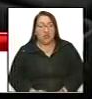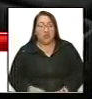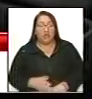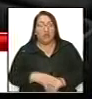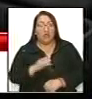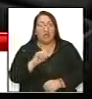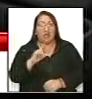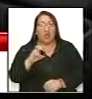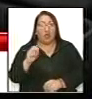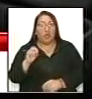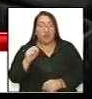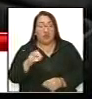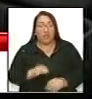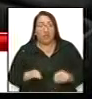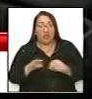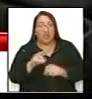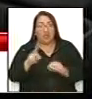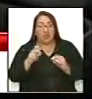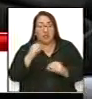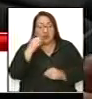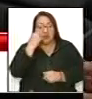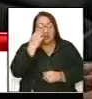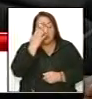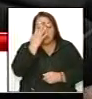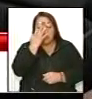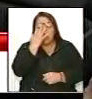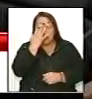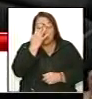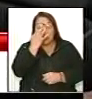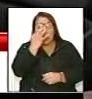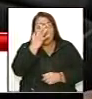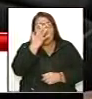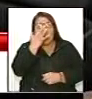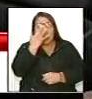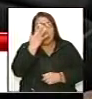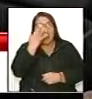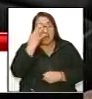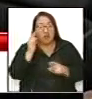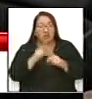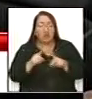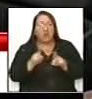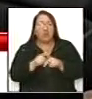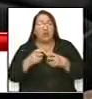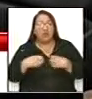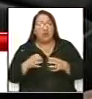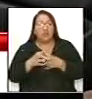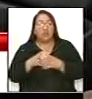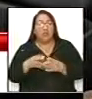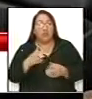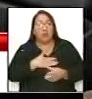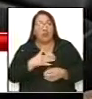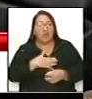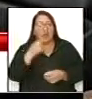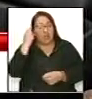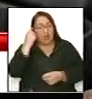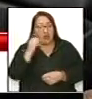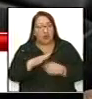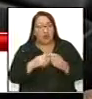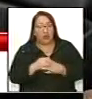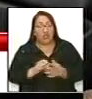hecho bastante énfasis en estos temas. Pero también se debería tener en cuenta la abogacía de la propiedad intelectual o la